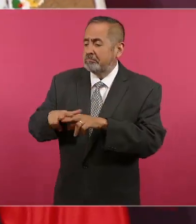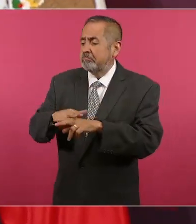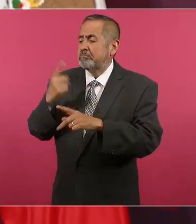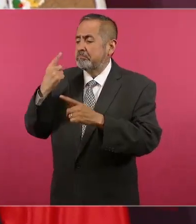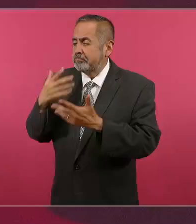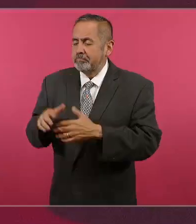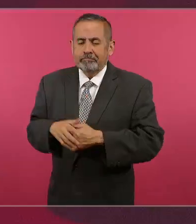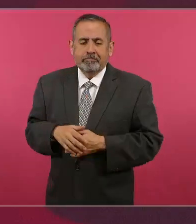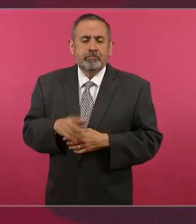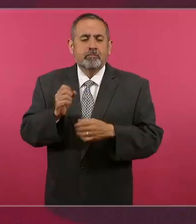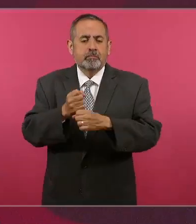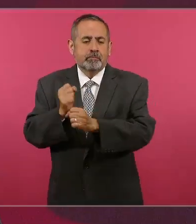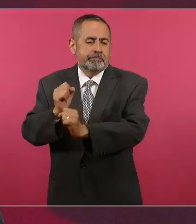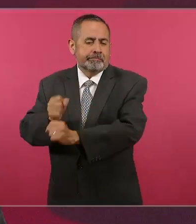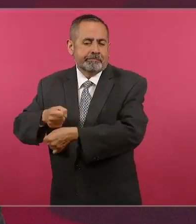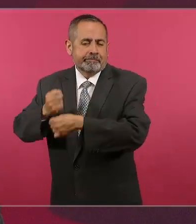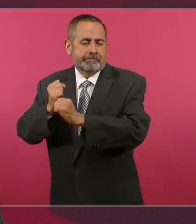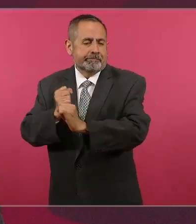o en cayuco.